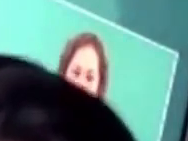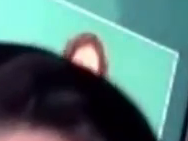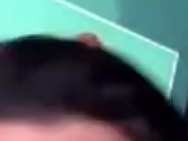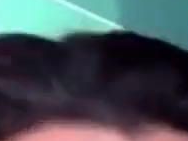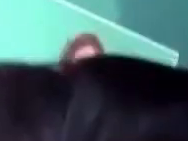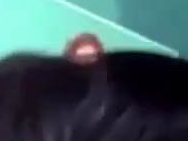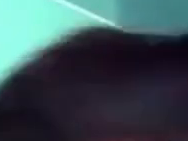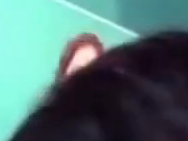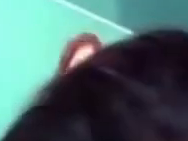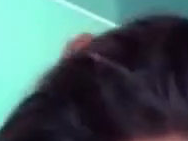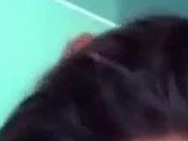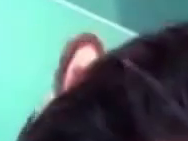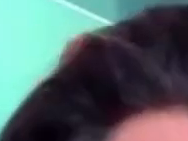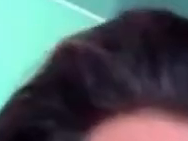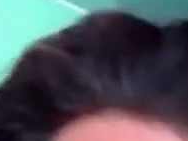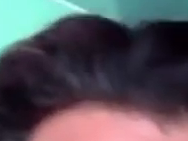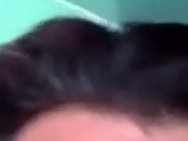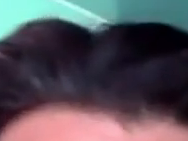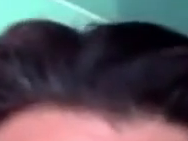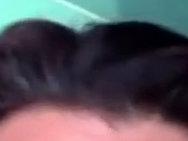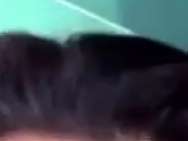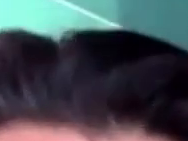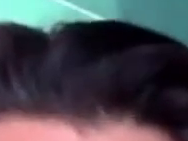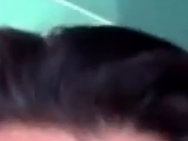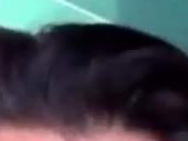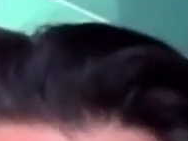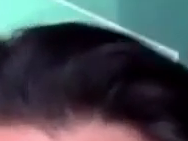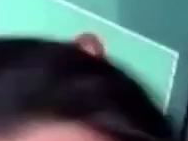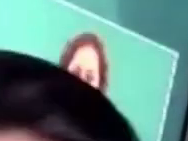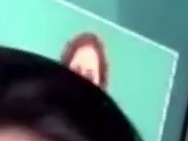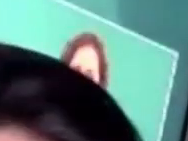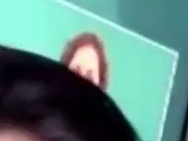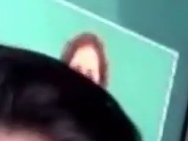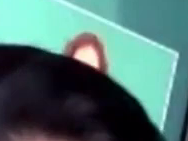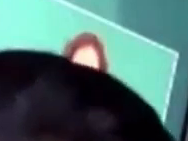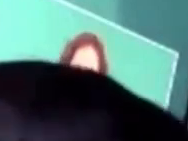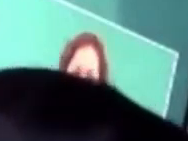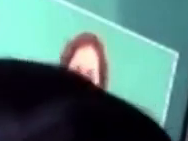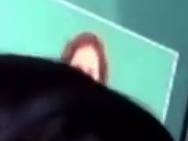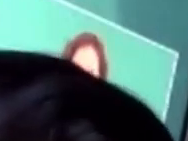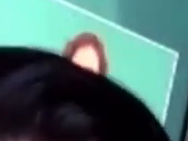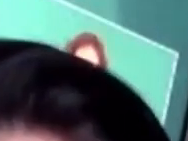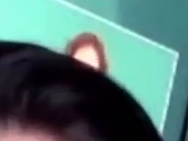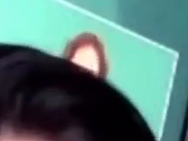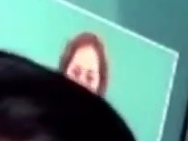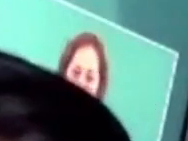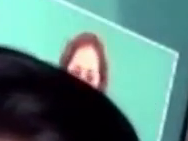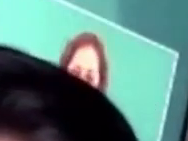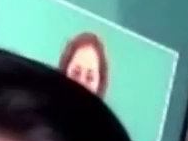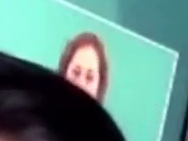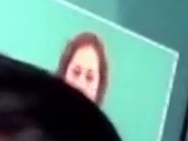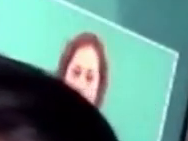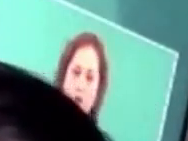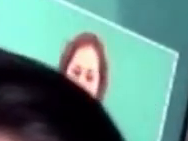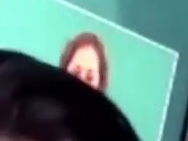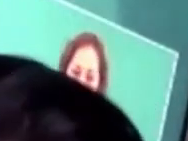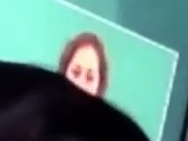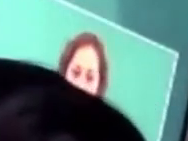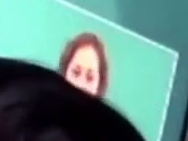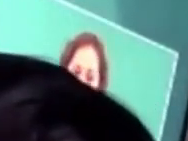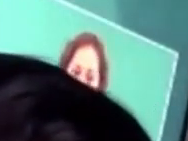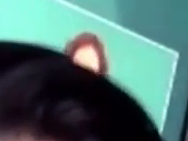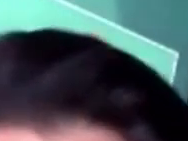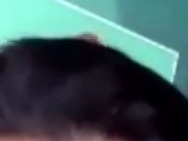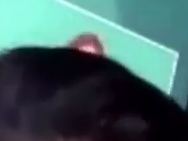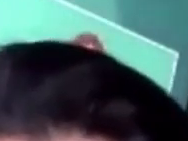subsane y rectifique. Esto puede hacerse antes del 4 de abril, que inicia en la mayoría de los casos el proceso de elecciones